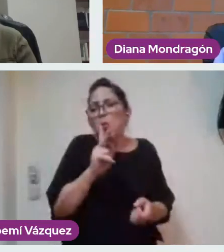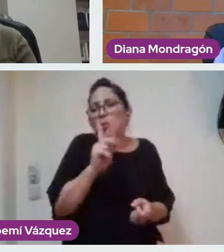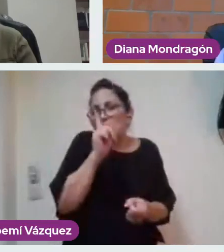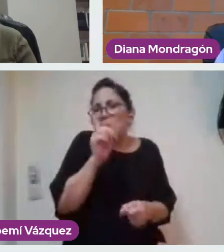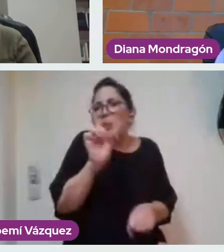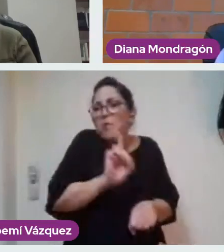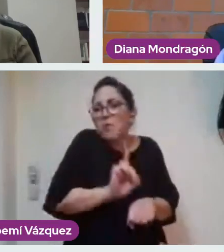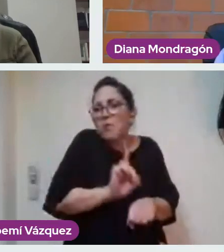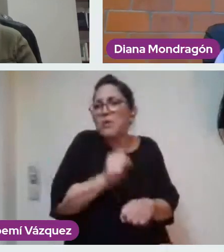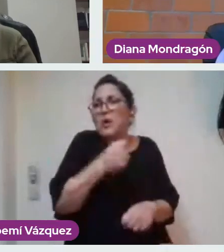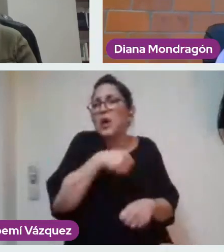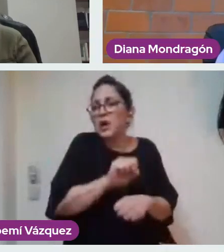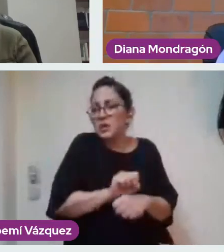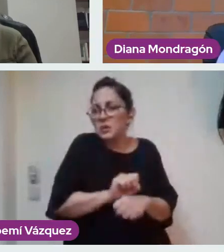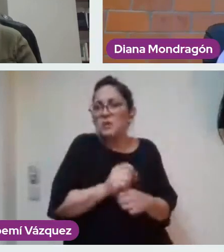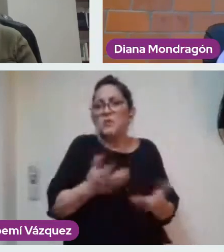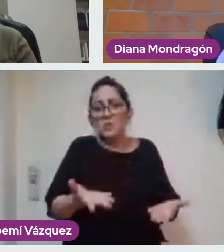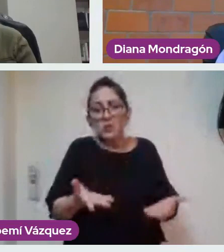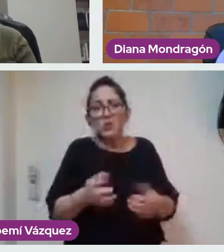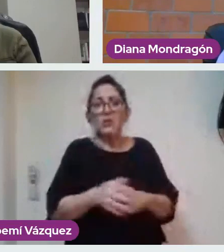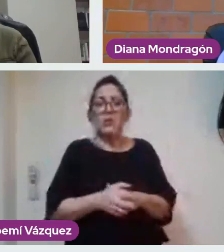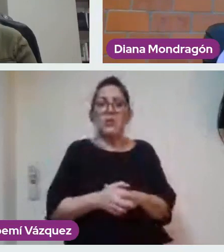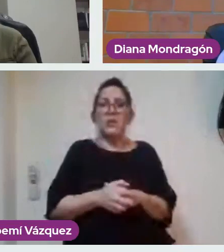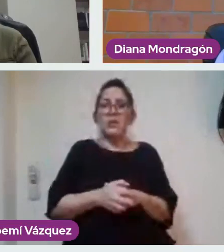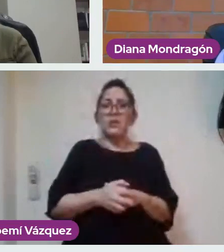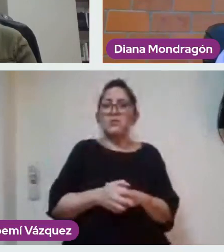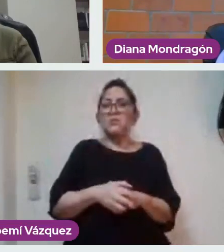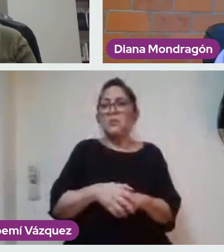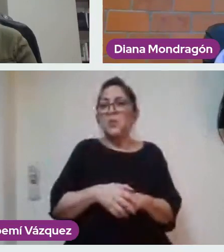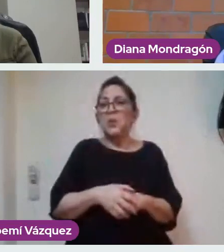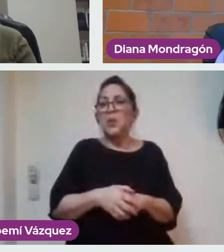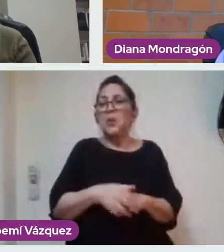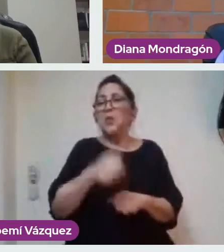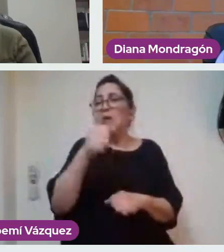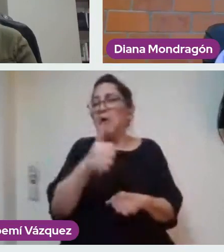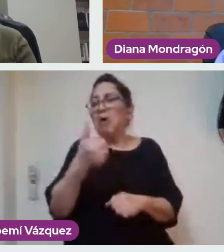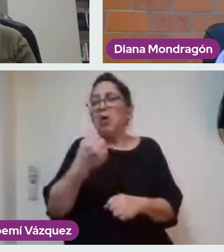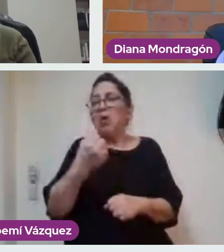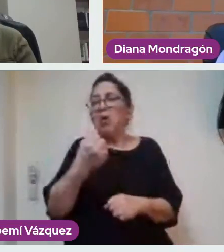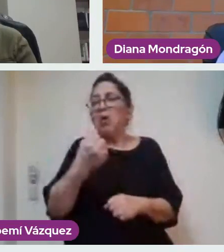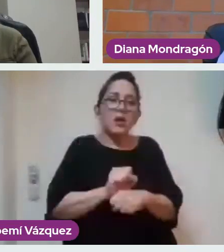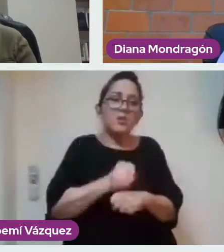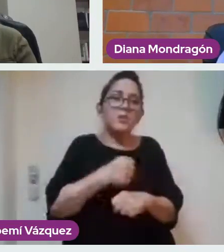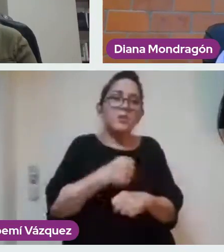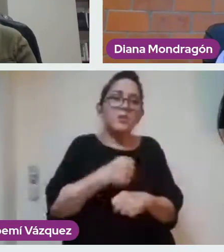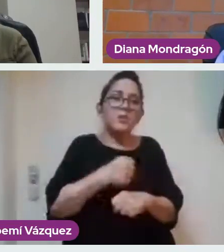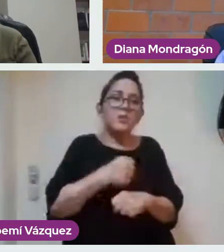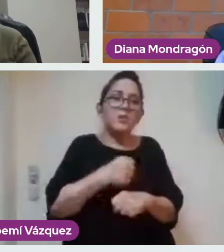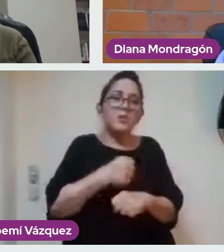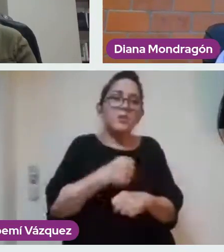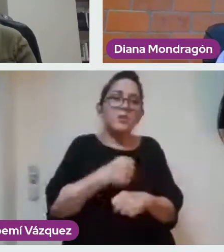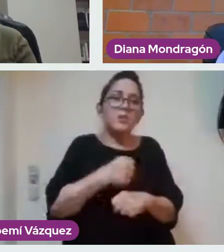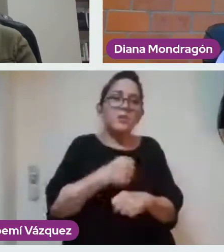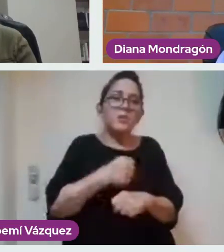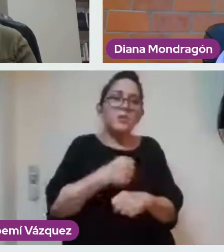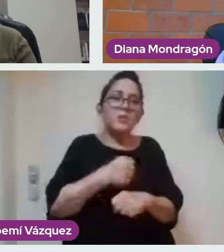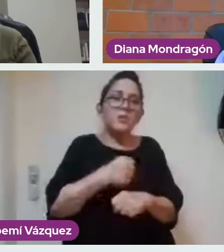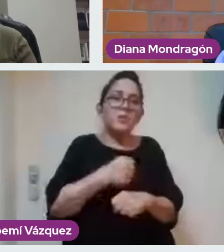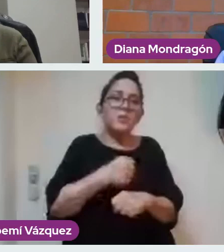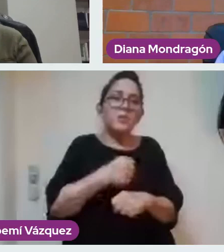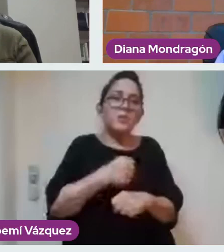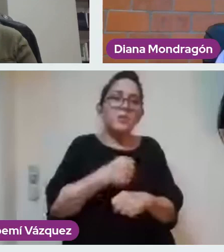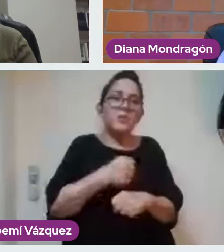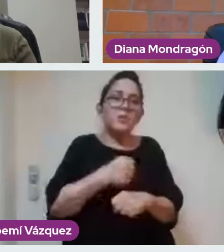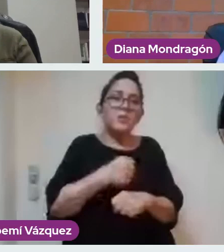proponer estas revisiones semanales, mensuales, diarias, de acuerdo a las condiciones y el contexto en el que se encuentra la